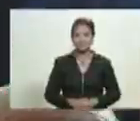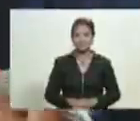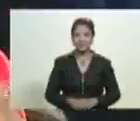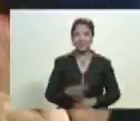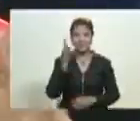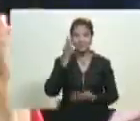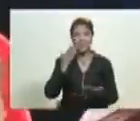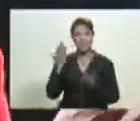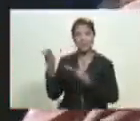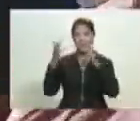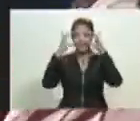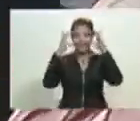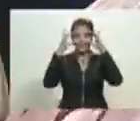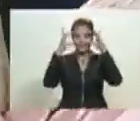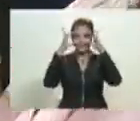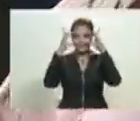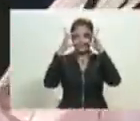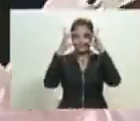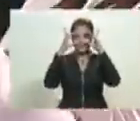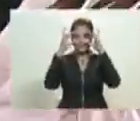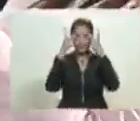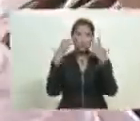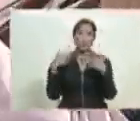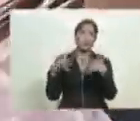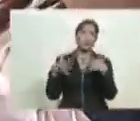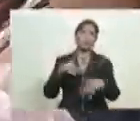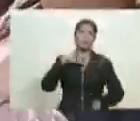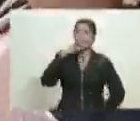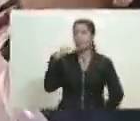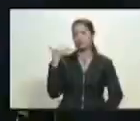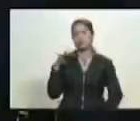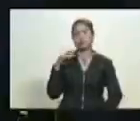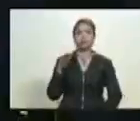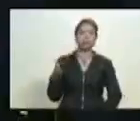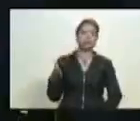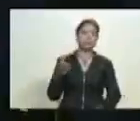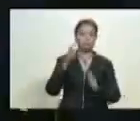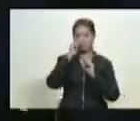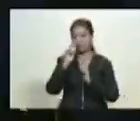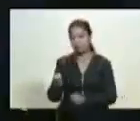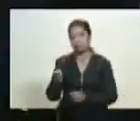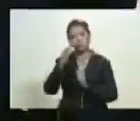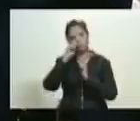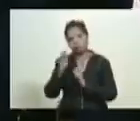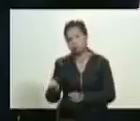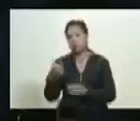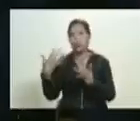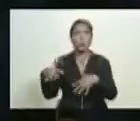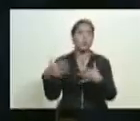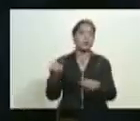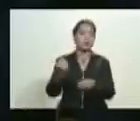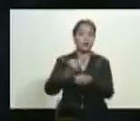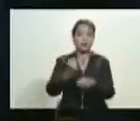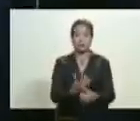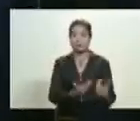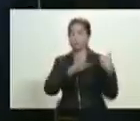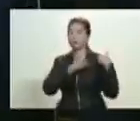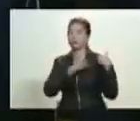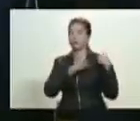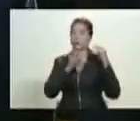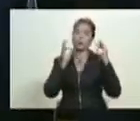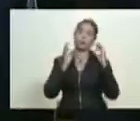Compañera Delcy Eloína, méritos suficientes, sobrados, para ejercer tremenda